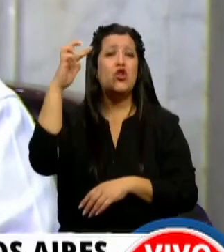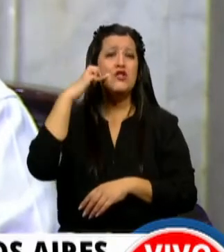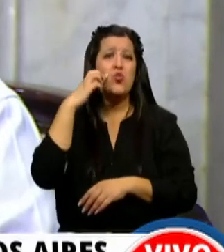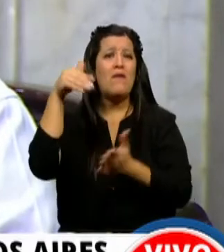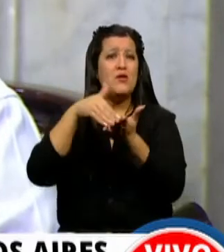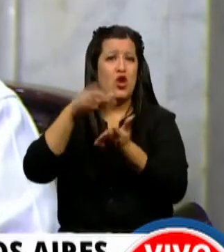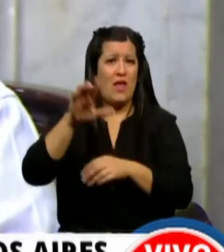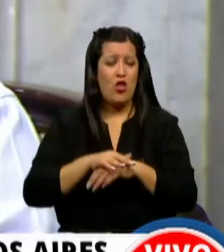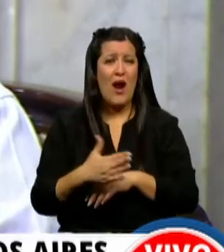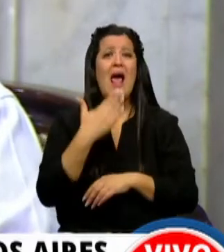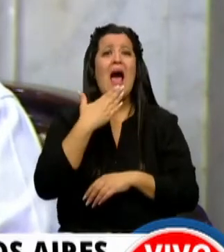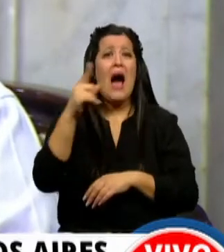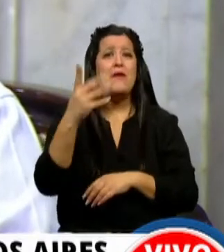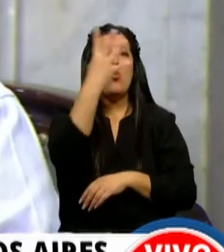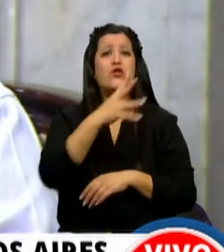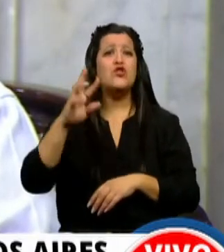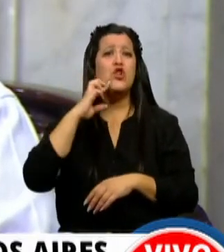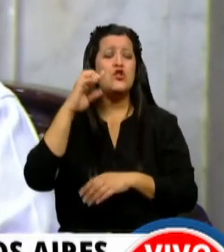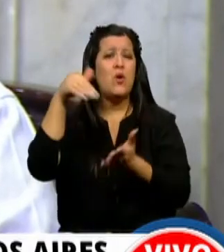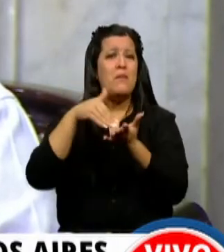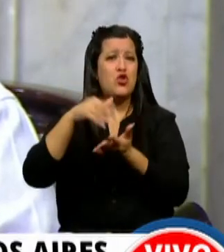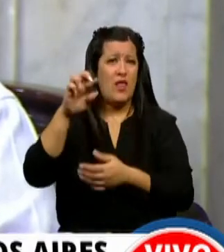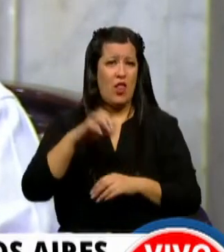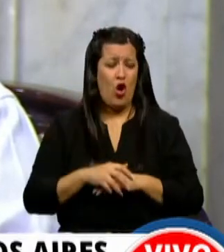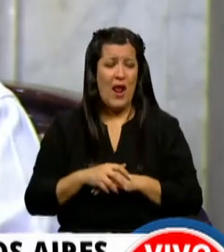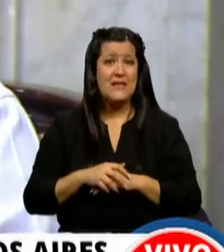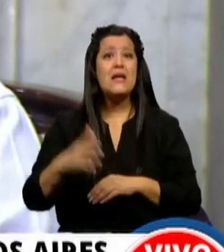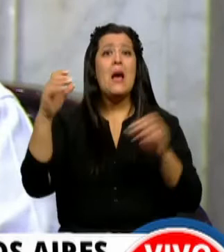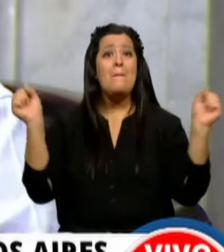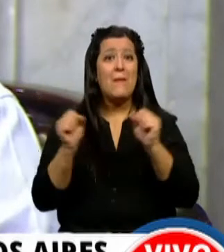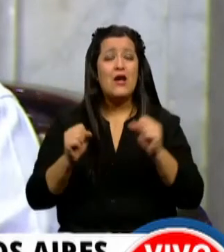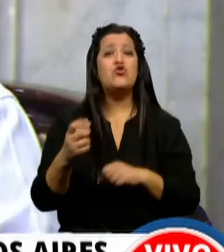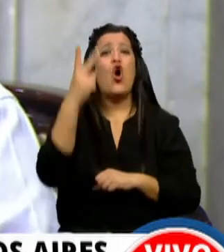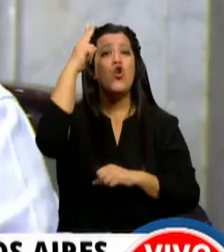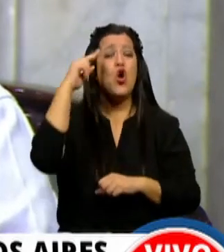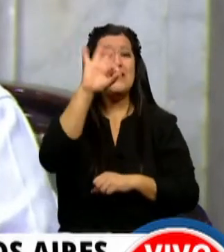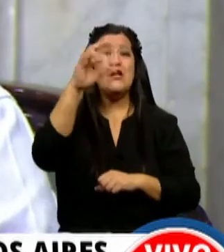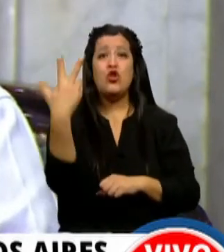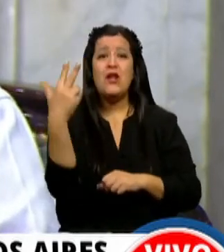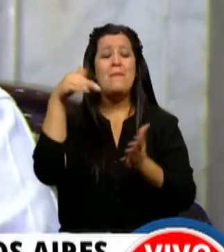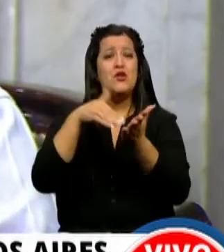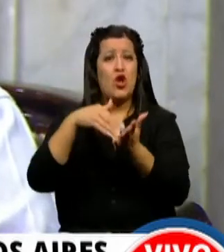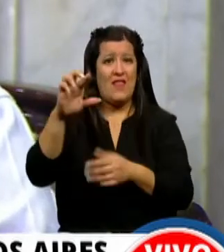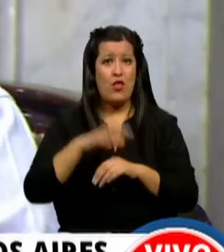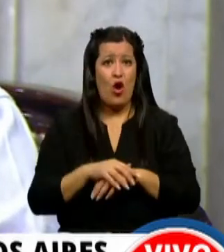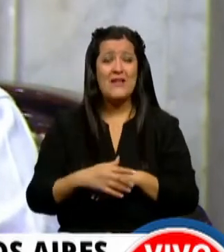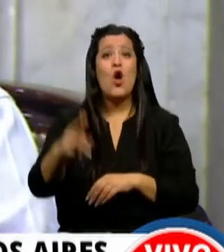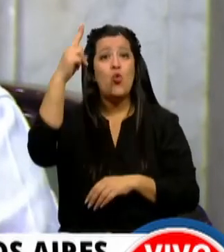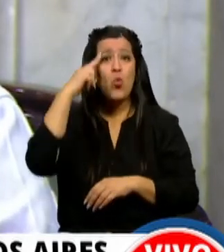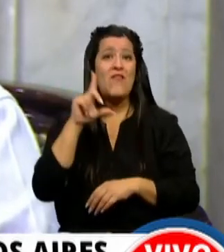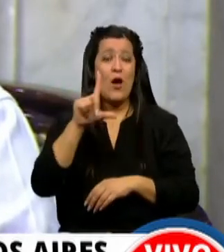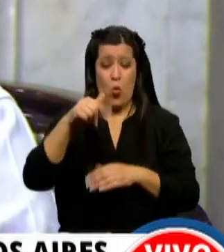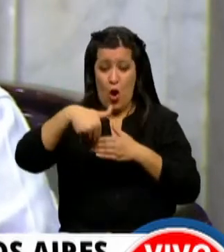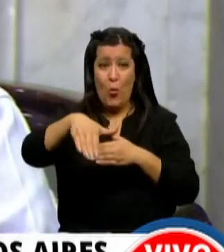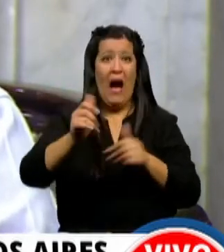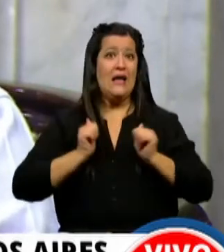dólares. Abril, 419 millones de dólares. Mayo, 903 millones de dólares. Y el 9 de julio, que